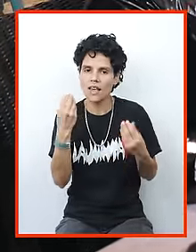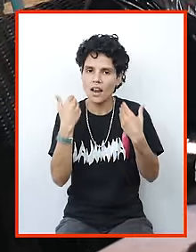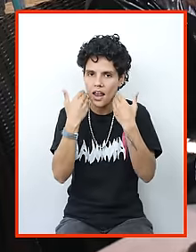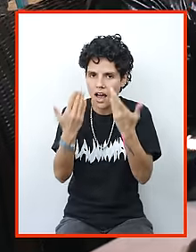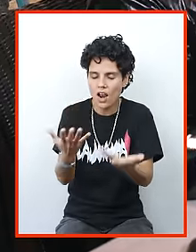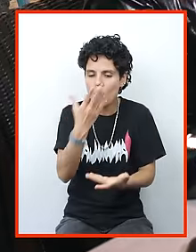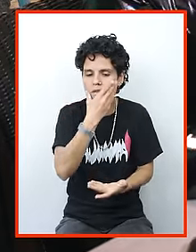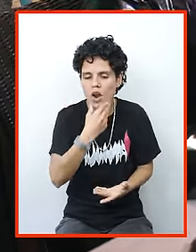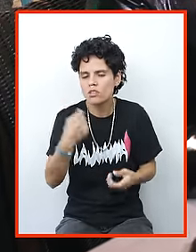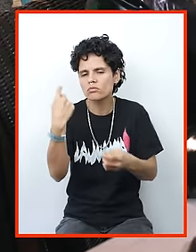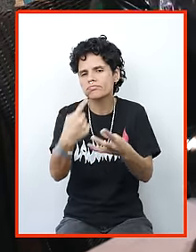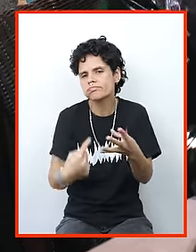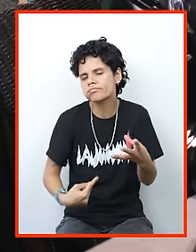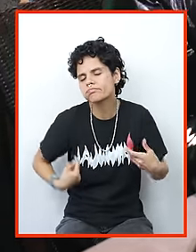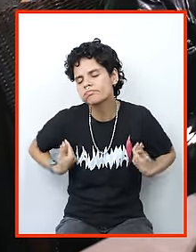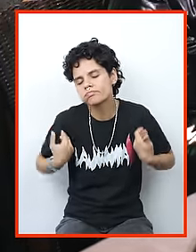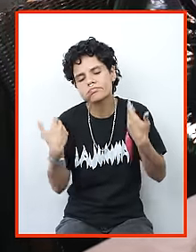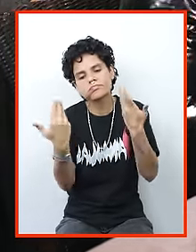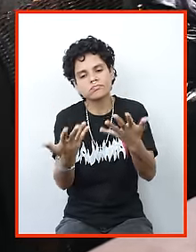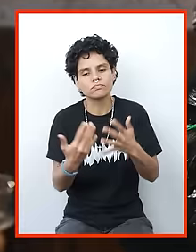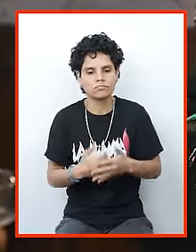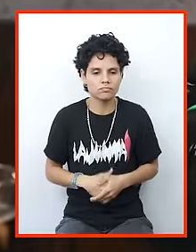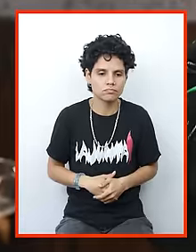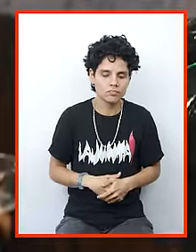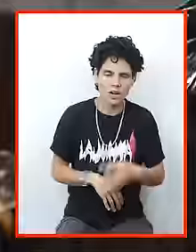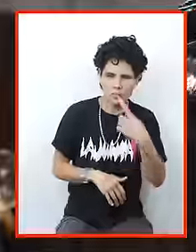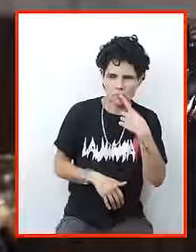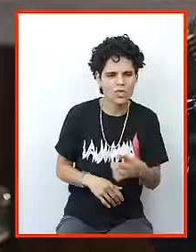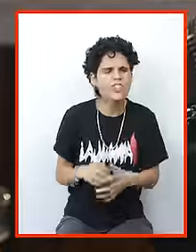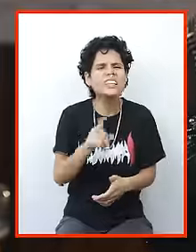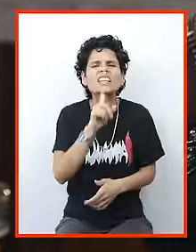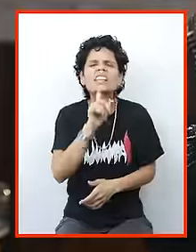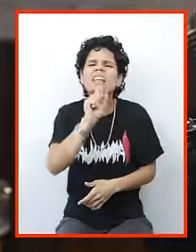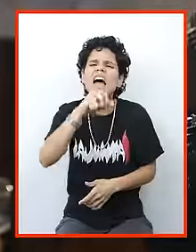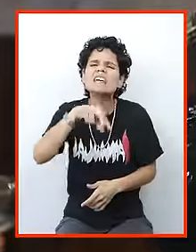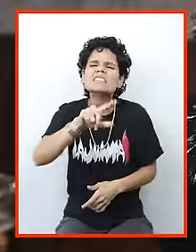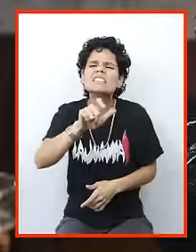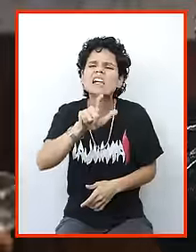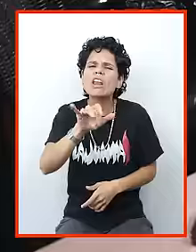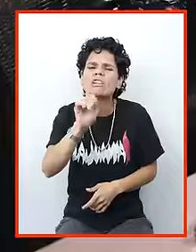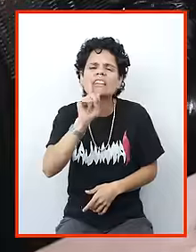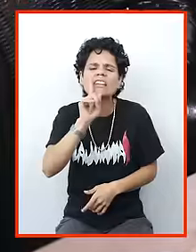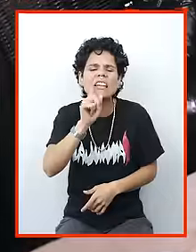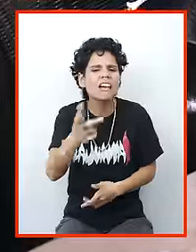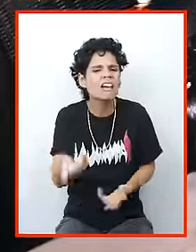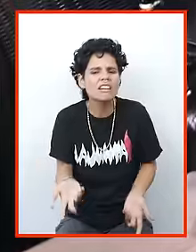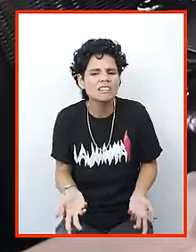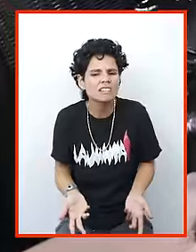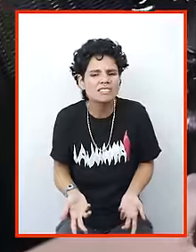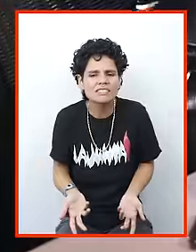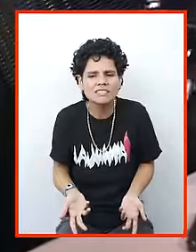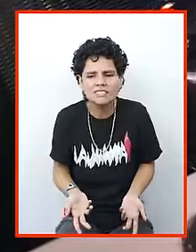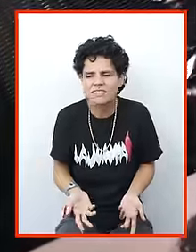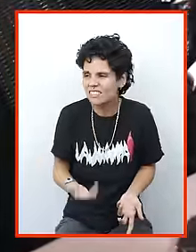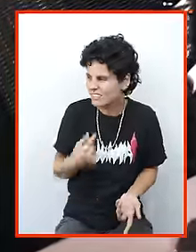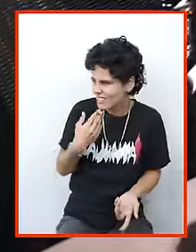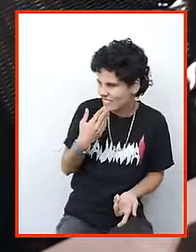bonito regalo. Agradecido, ahí están todos los regalitos. Oye, si quieres. Gracias. ¿Quién chucha es Tanjiro, weón?